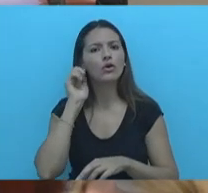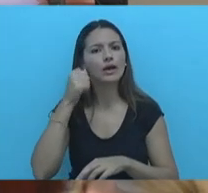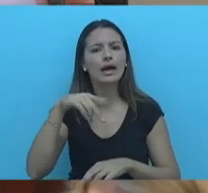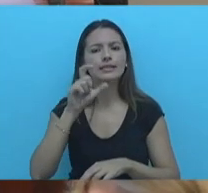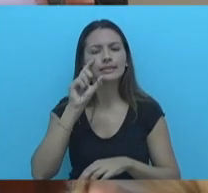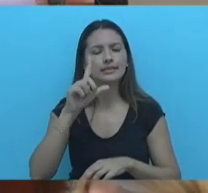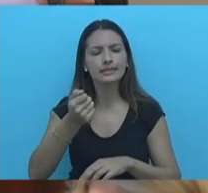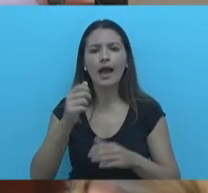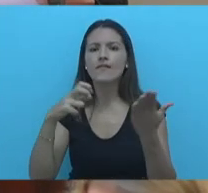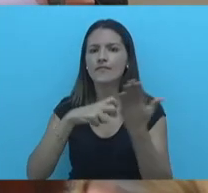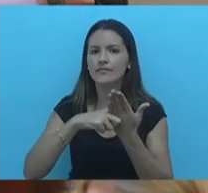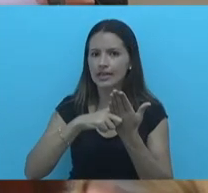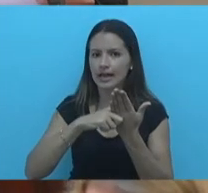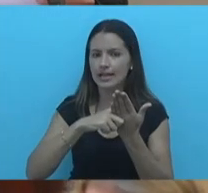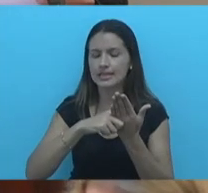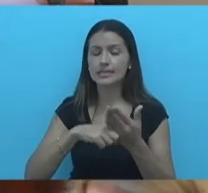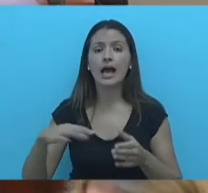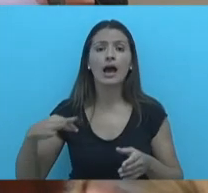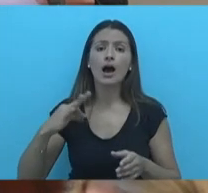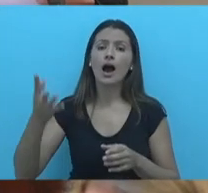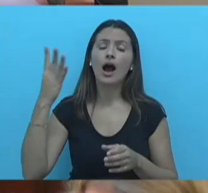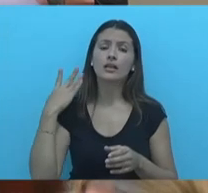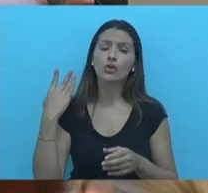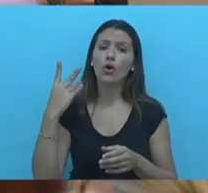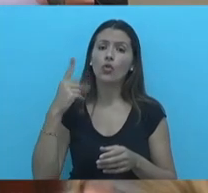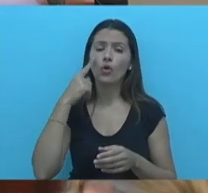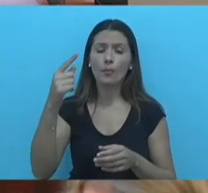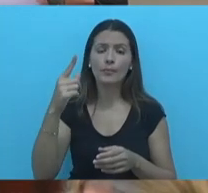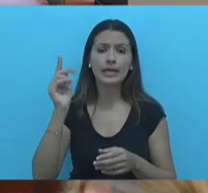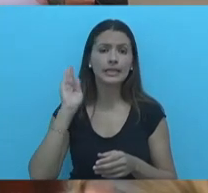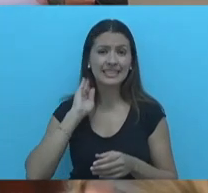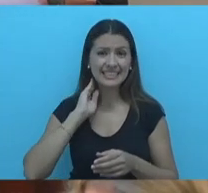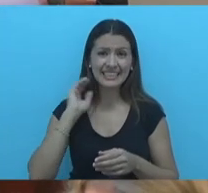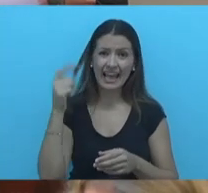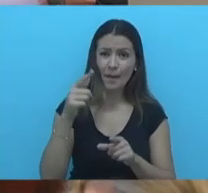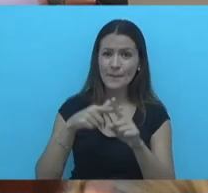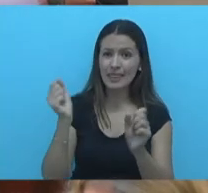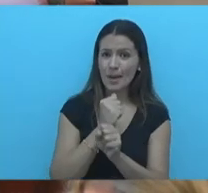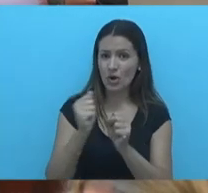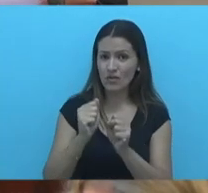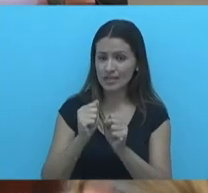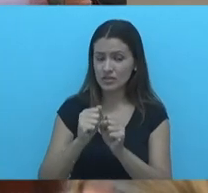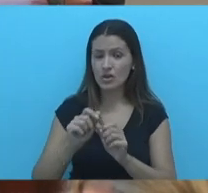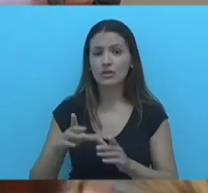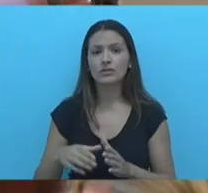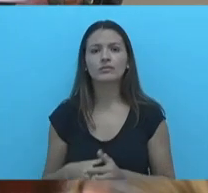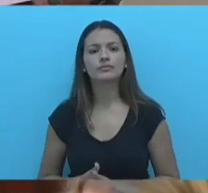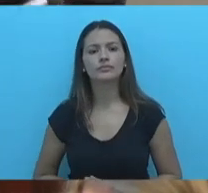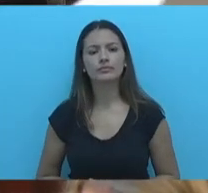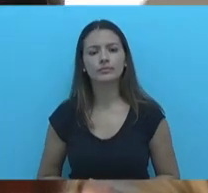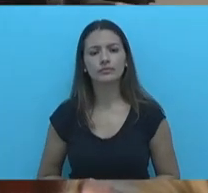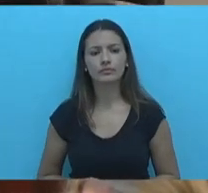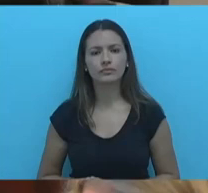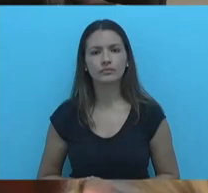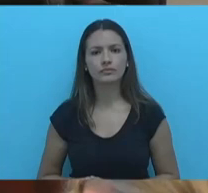31.611 de fecha 10 de agosto del 2016, el cual obtuvo media sanción de esta Cámara y fue girado a la Cámara de Senadores. A